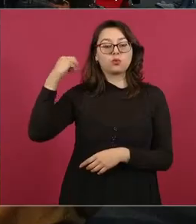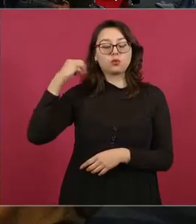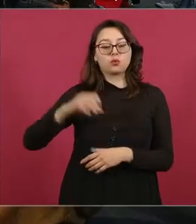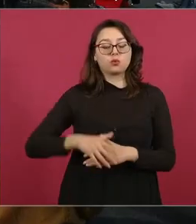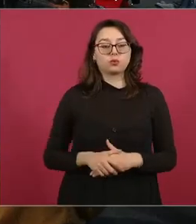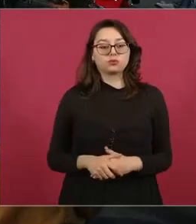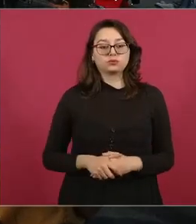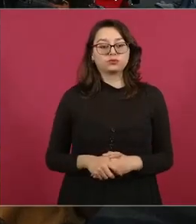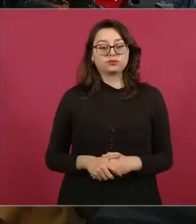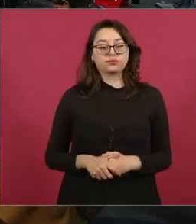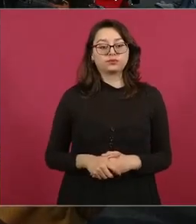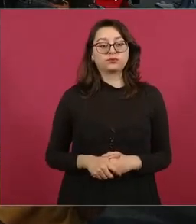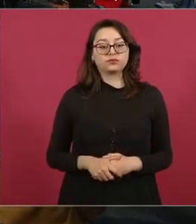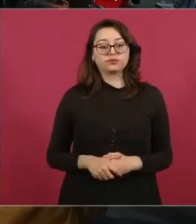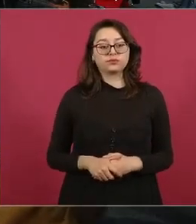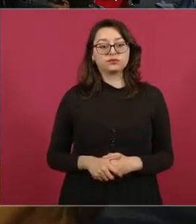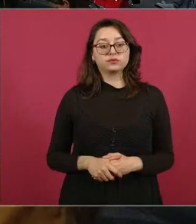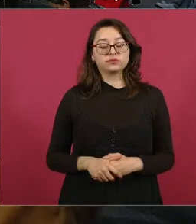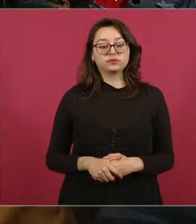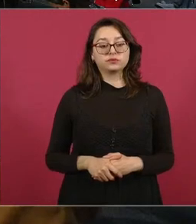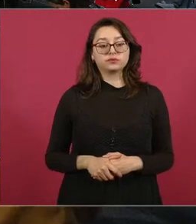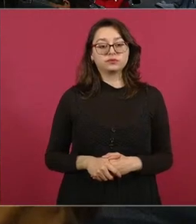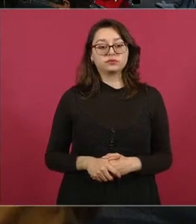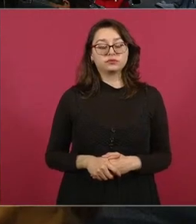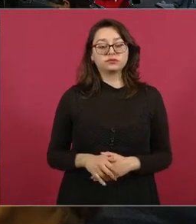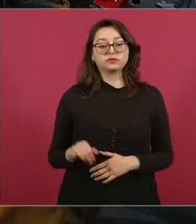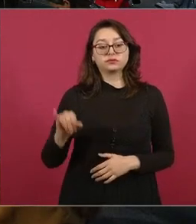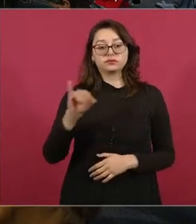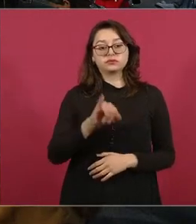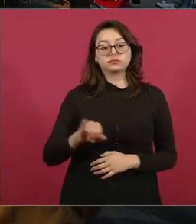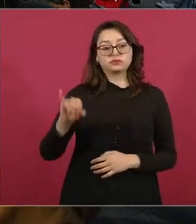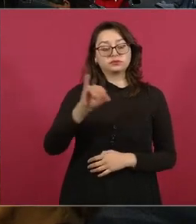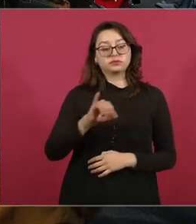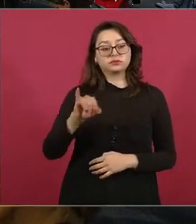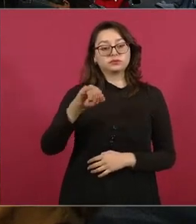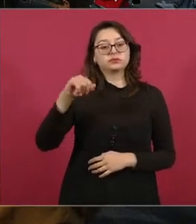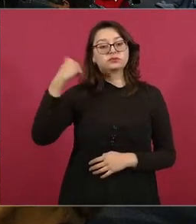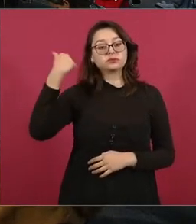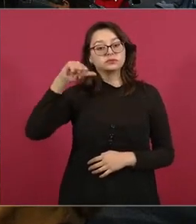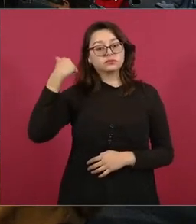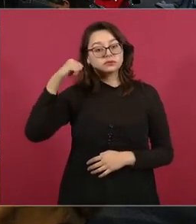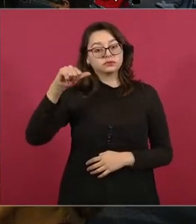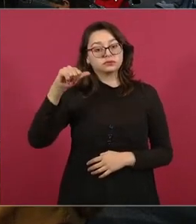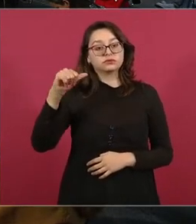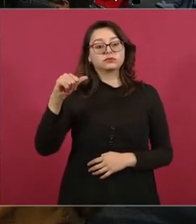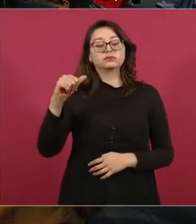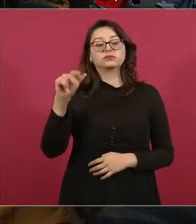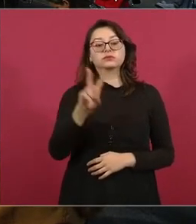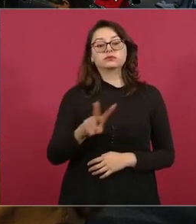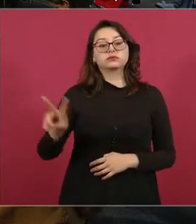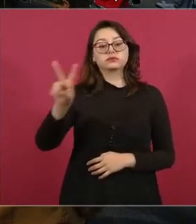O sea, el jueves, Acapulco, y el viernes, Oaxaca.